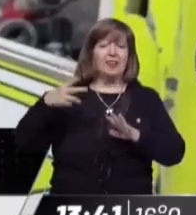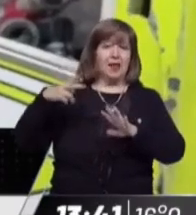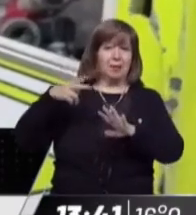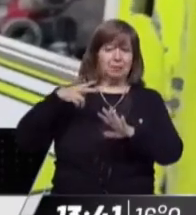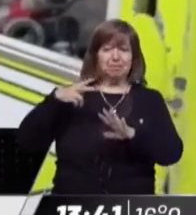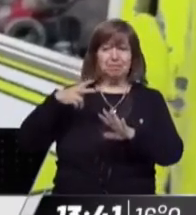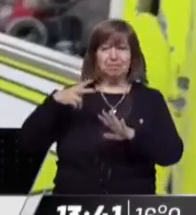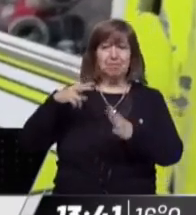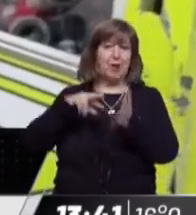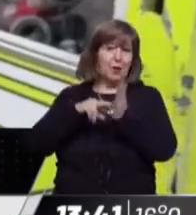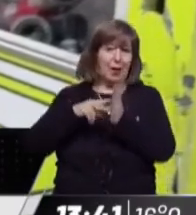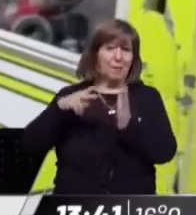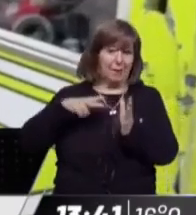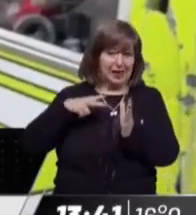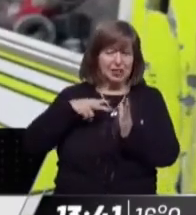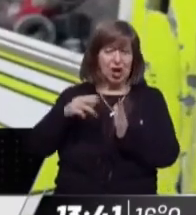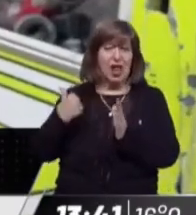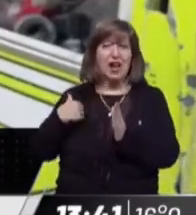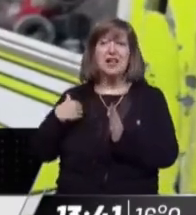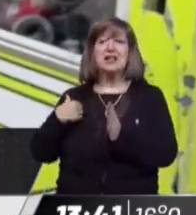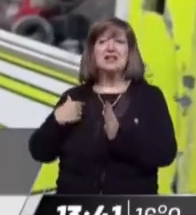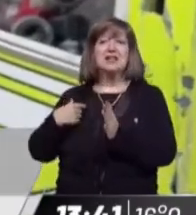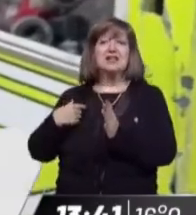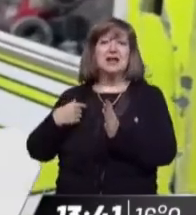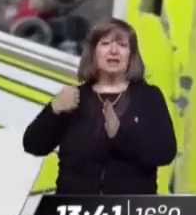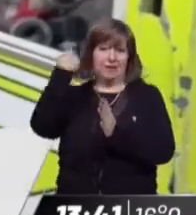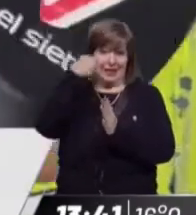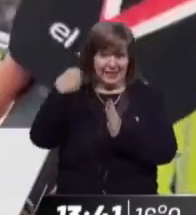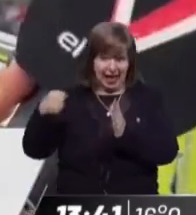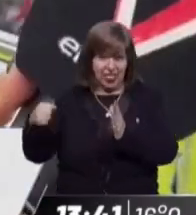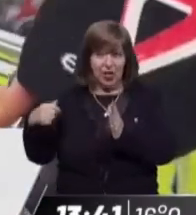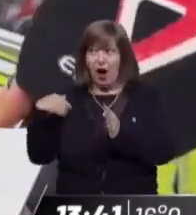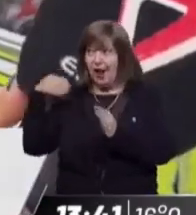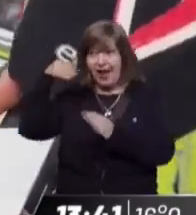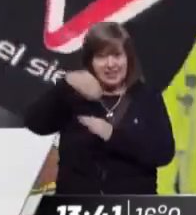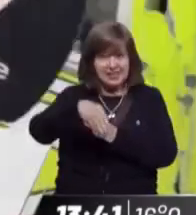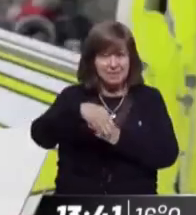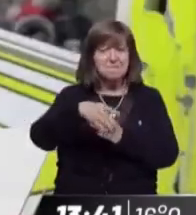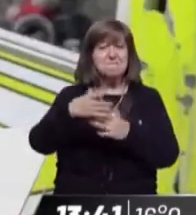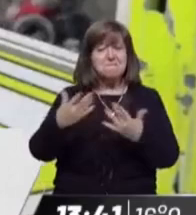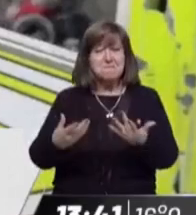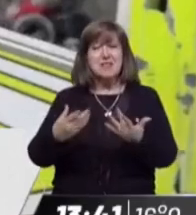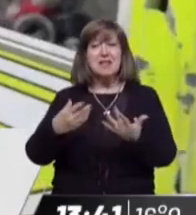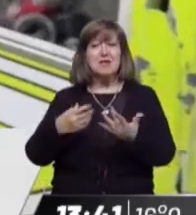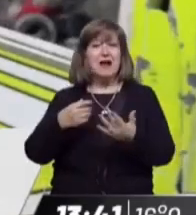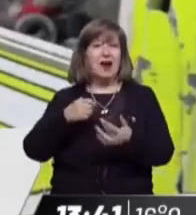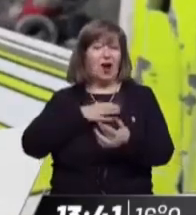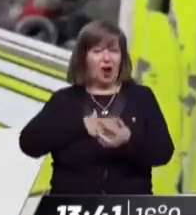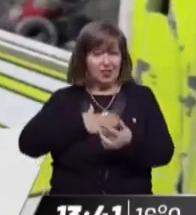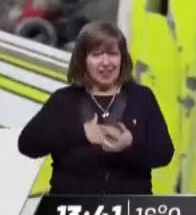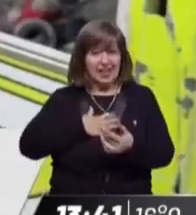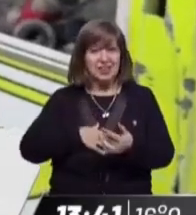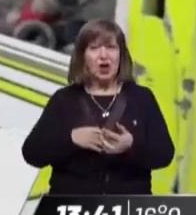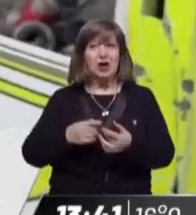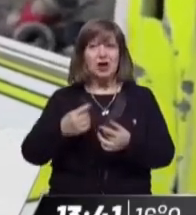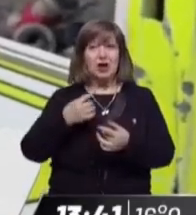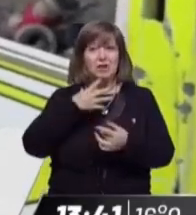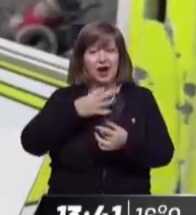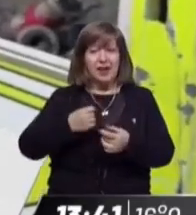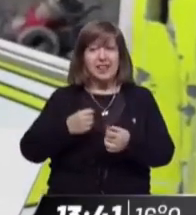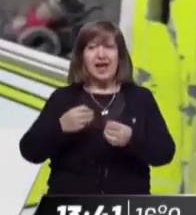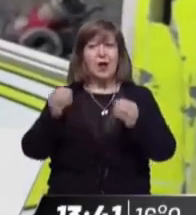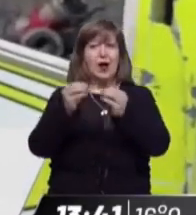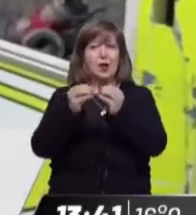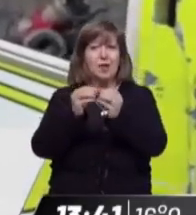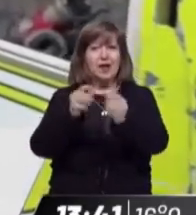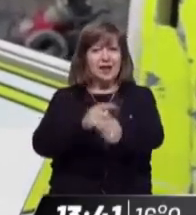pero cada vez que vengo es una gran satisfacción. ¿Qué es? ¿Qué te pasa por adentro? Y es mucha adrenalina, como todos mis